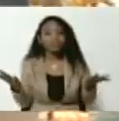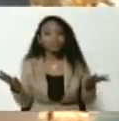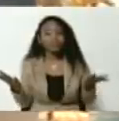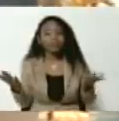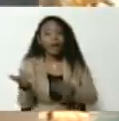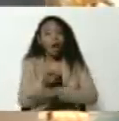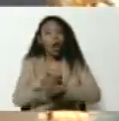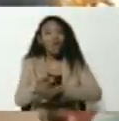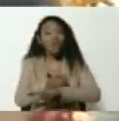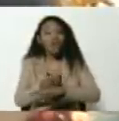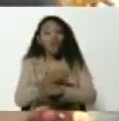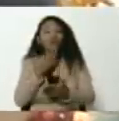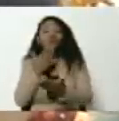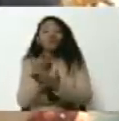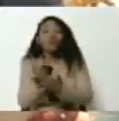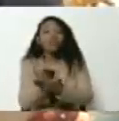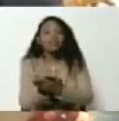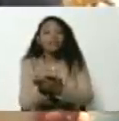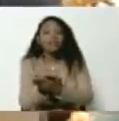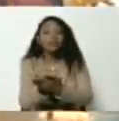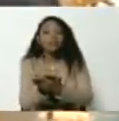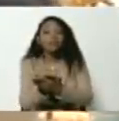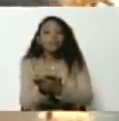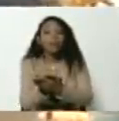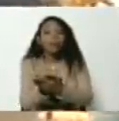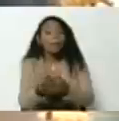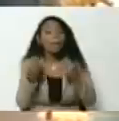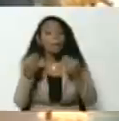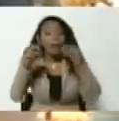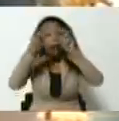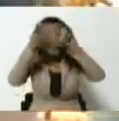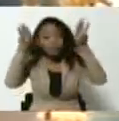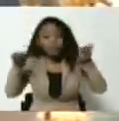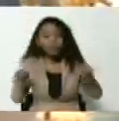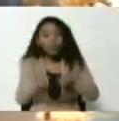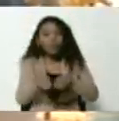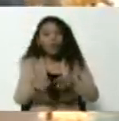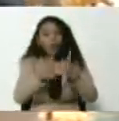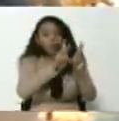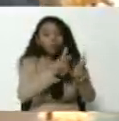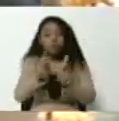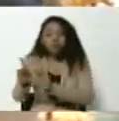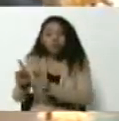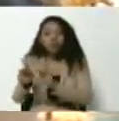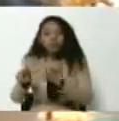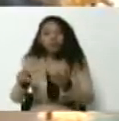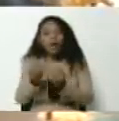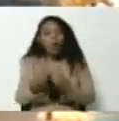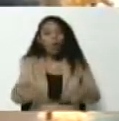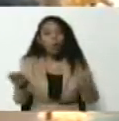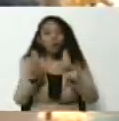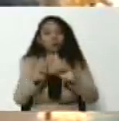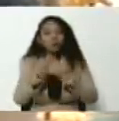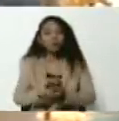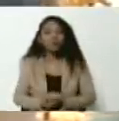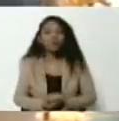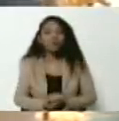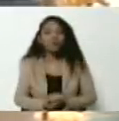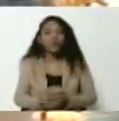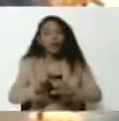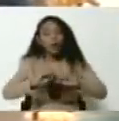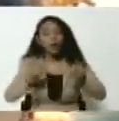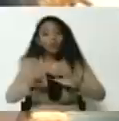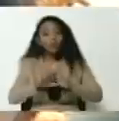el gobierno solicita para que en el marco de los programas de Naciones Unidas y de la Organización Mundial de la Salud